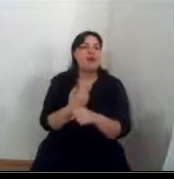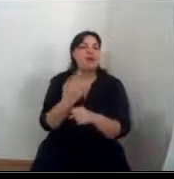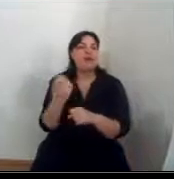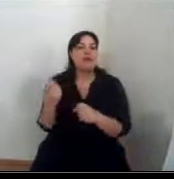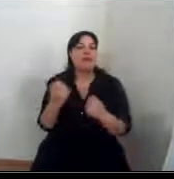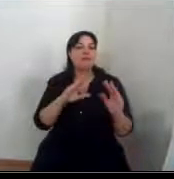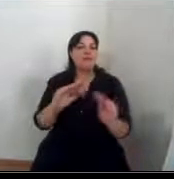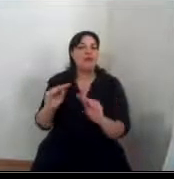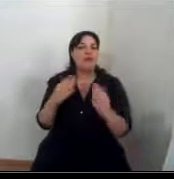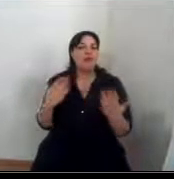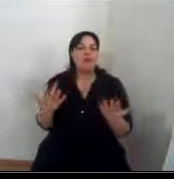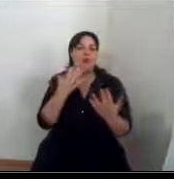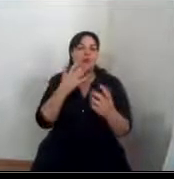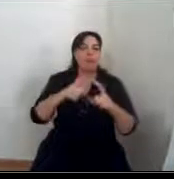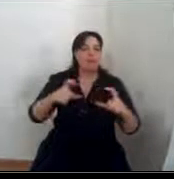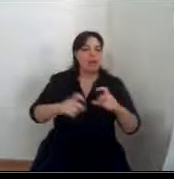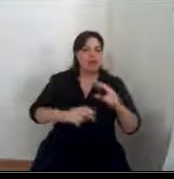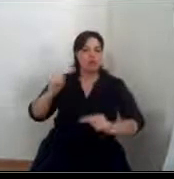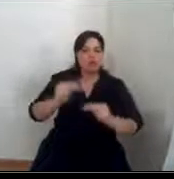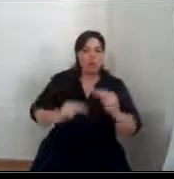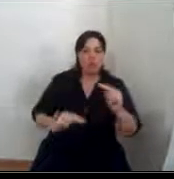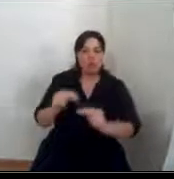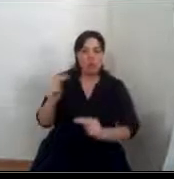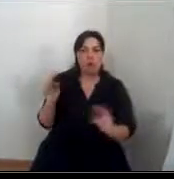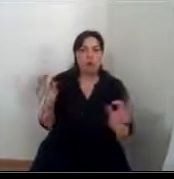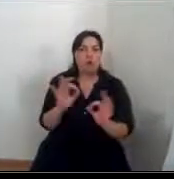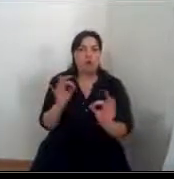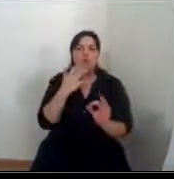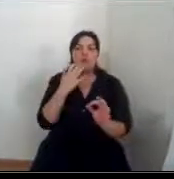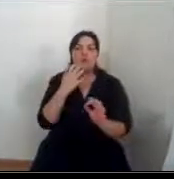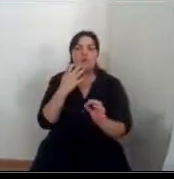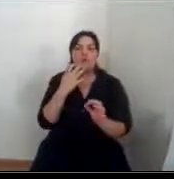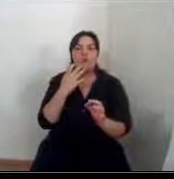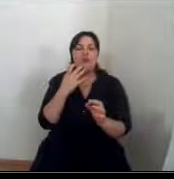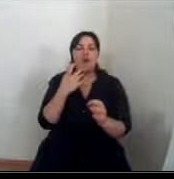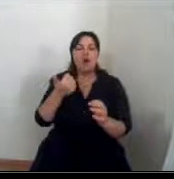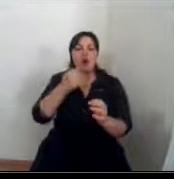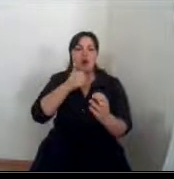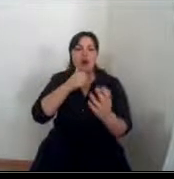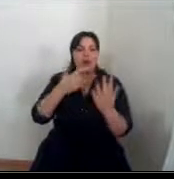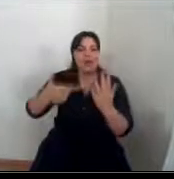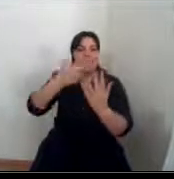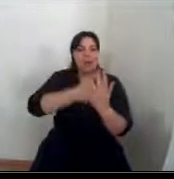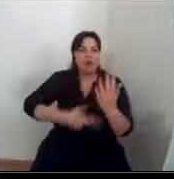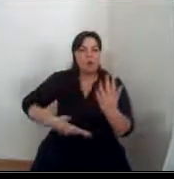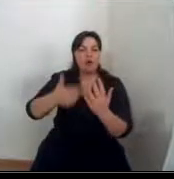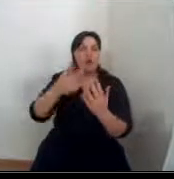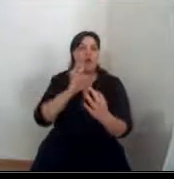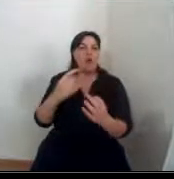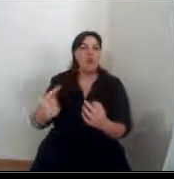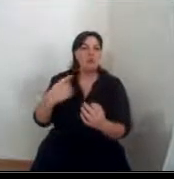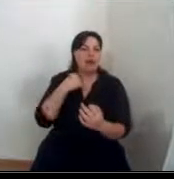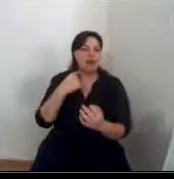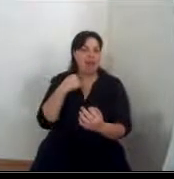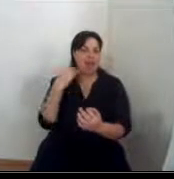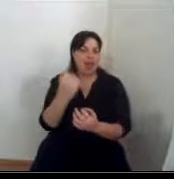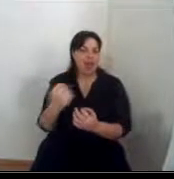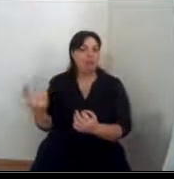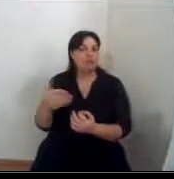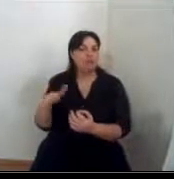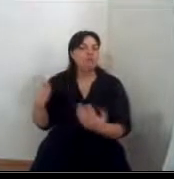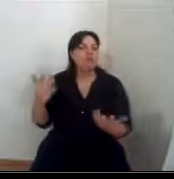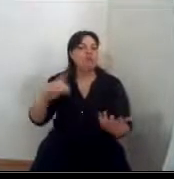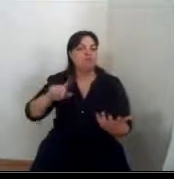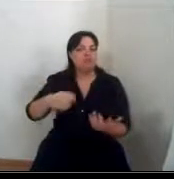Pues tarjeta de construcción o poda de olivo o matadero, en el caso de Zafra con la inauguración del nuevo matadero. Y nosotros,